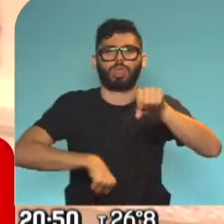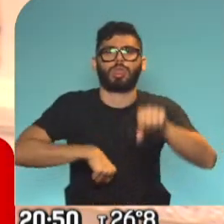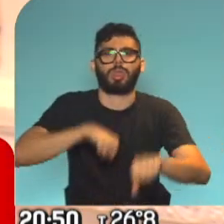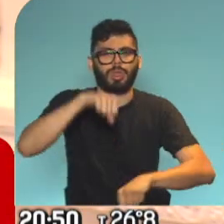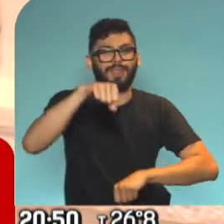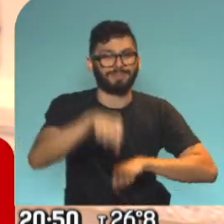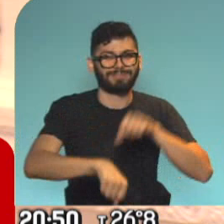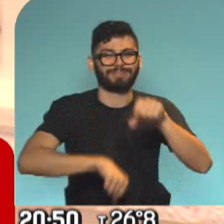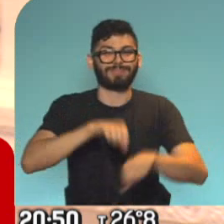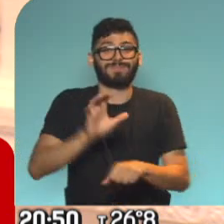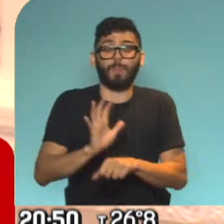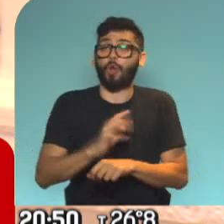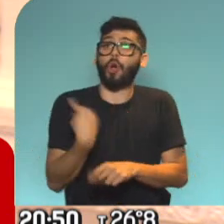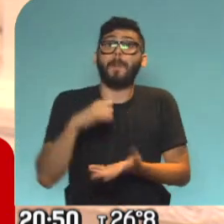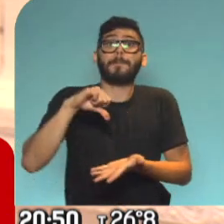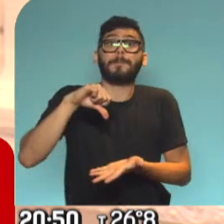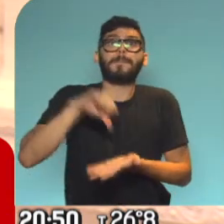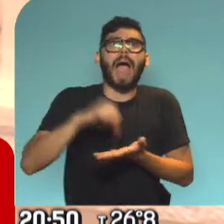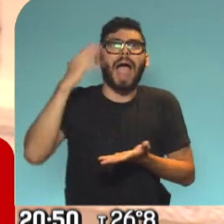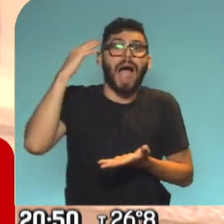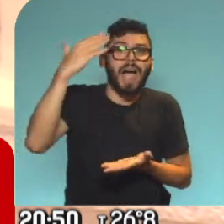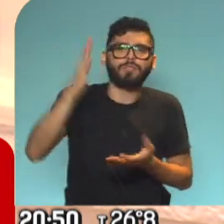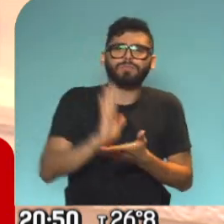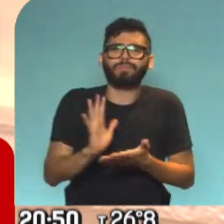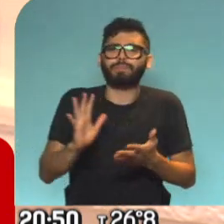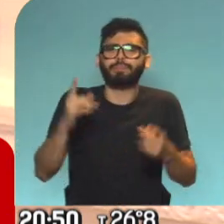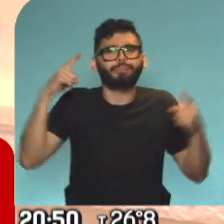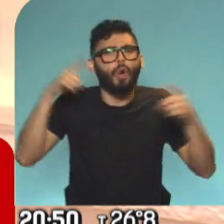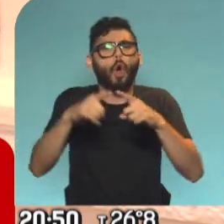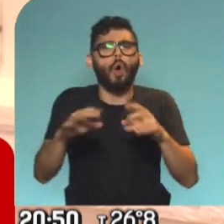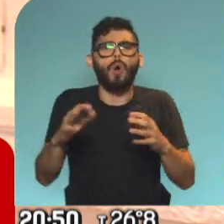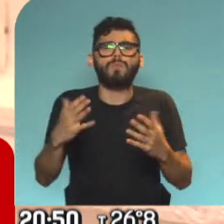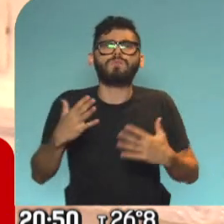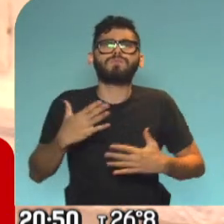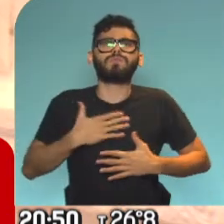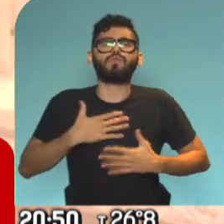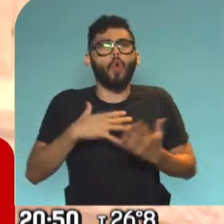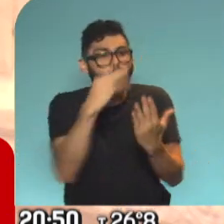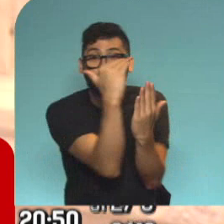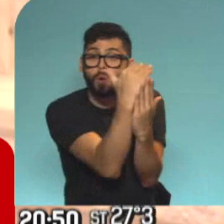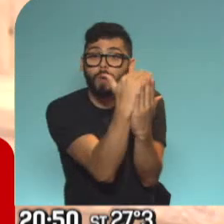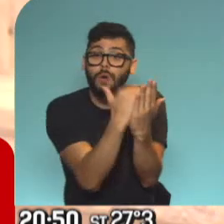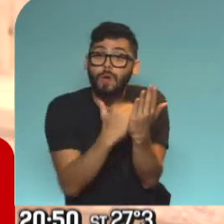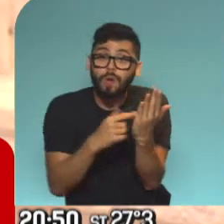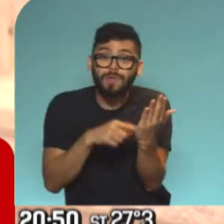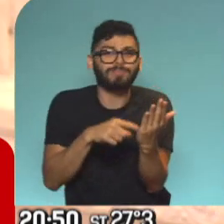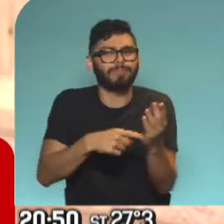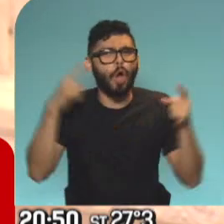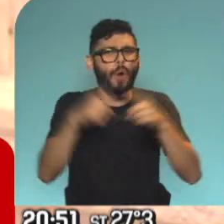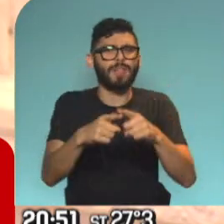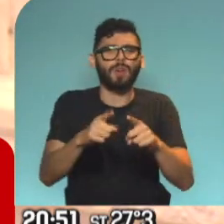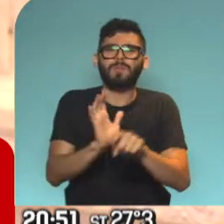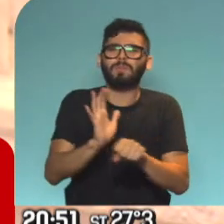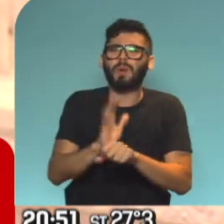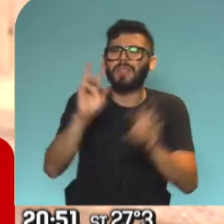como proyecto de país, de lo que es nuestra agenda o nuestro programa, que es abandonar ese modelo de